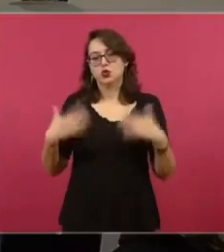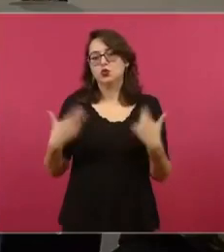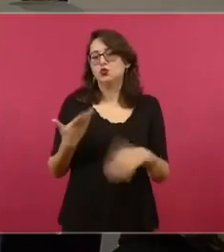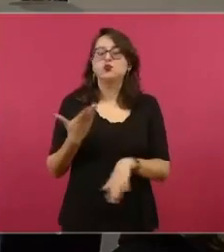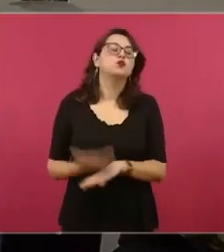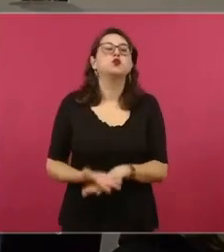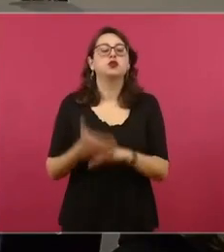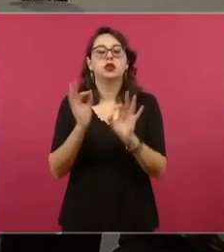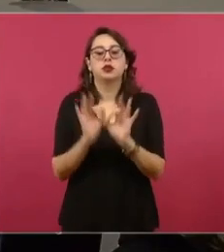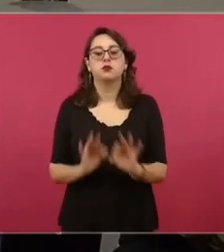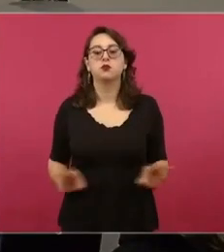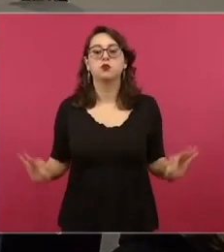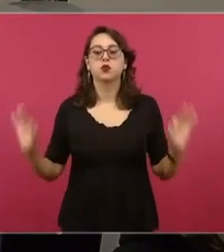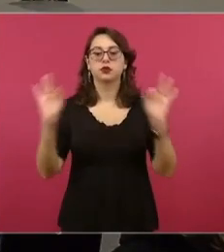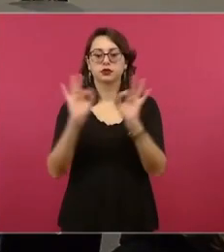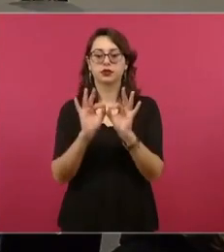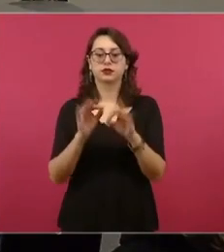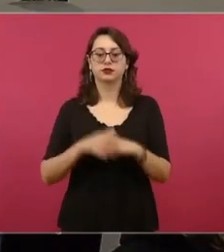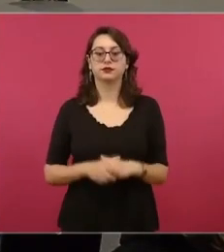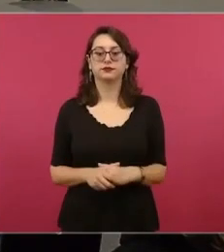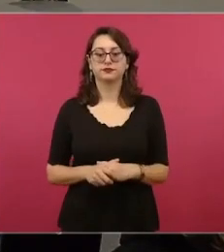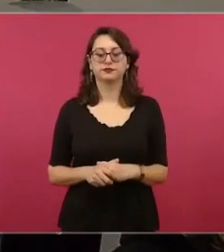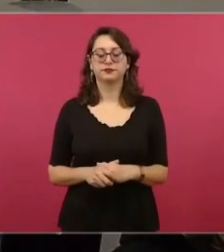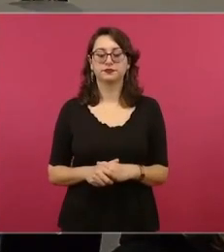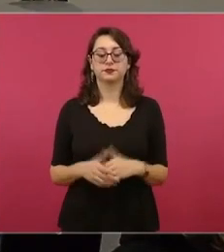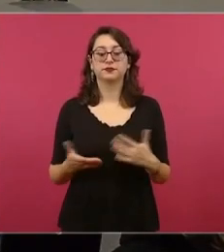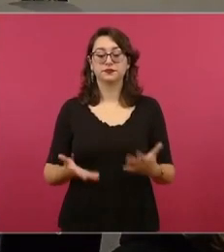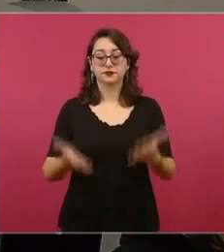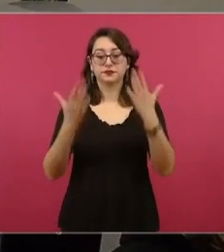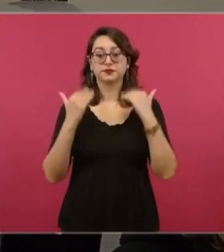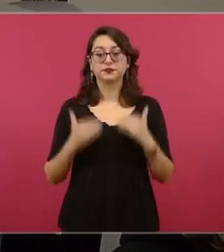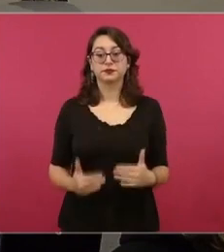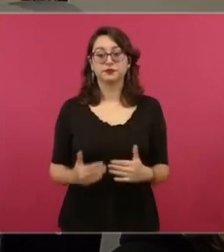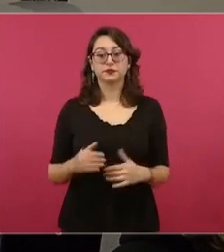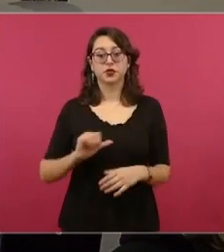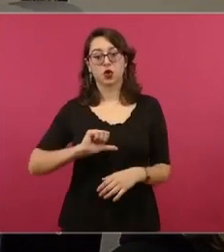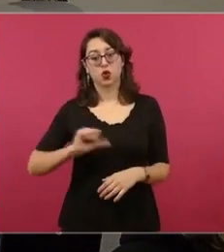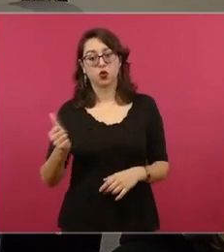puntualizarlo, a ver si me lo permite.